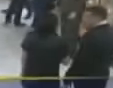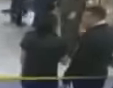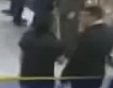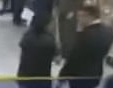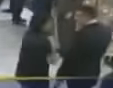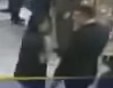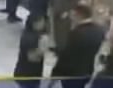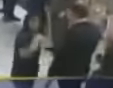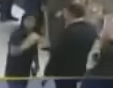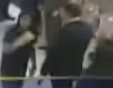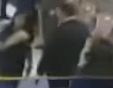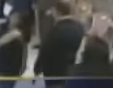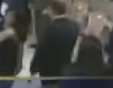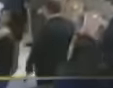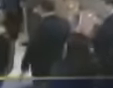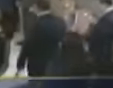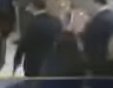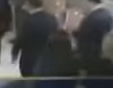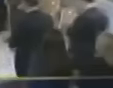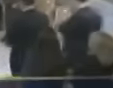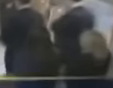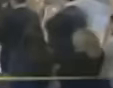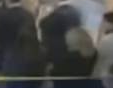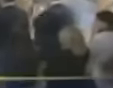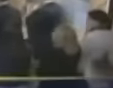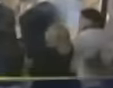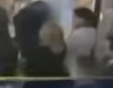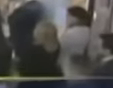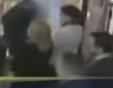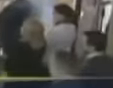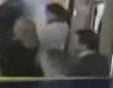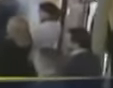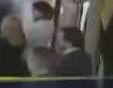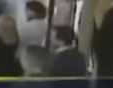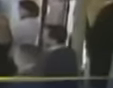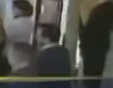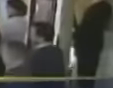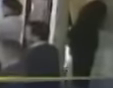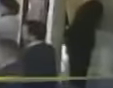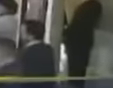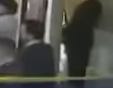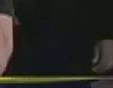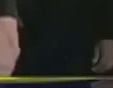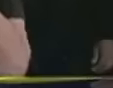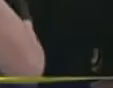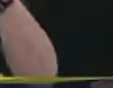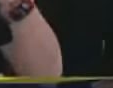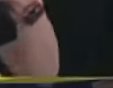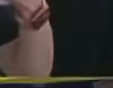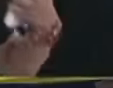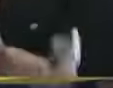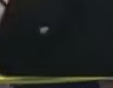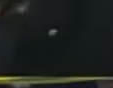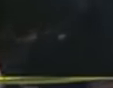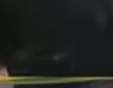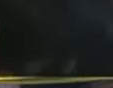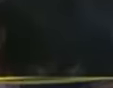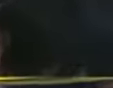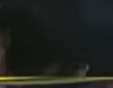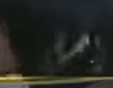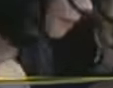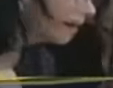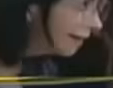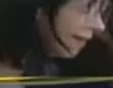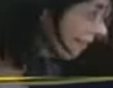desarrollo compartido. Veíamos aquí entonces al presidente de la República saludando a las autoridades